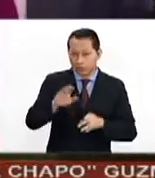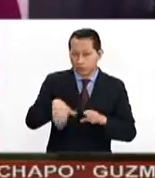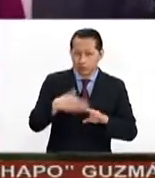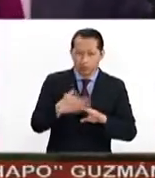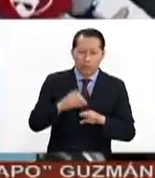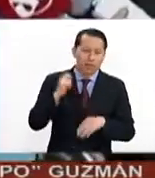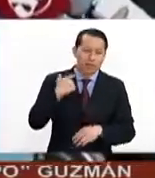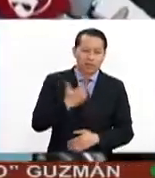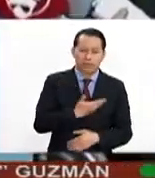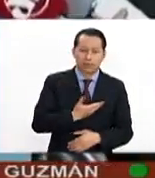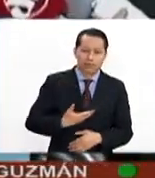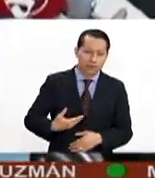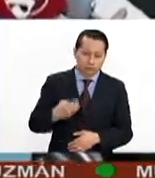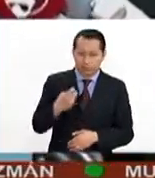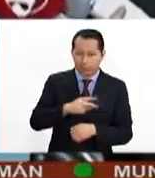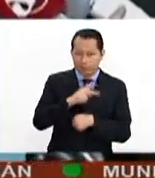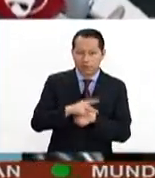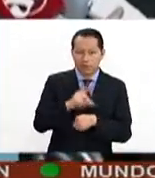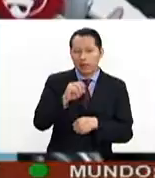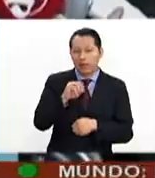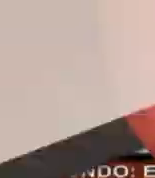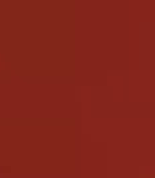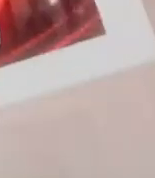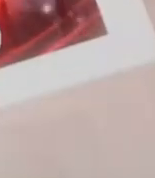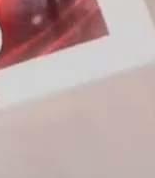la expresidenta de este país, Dilma Rousseff.